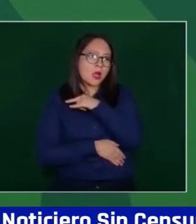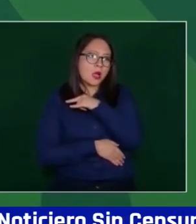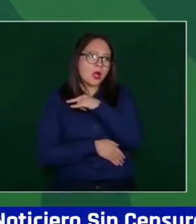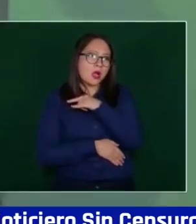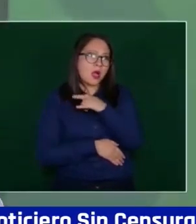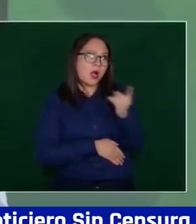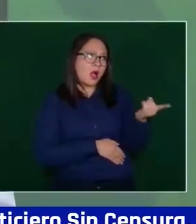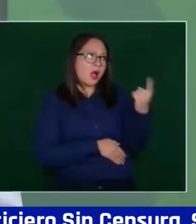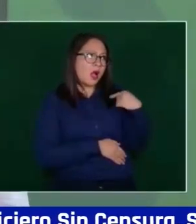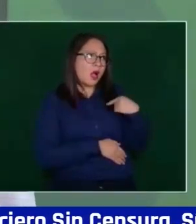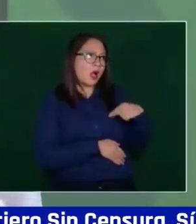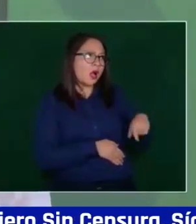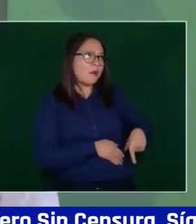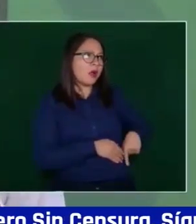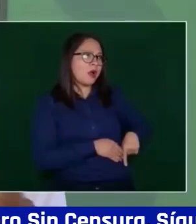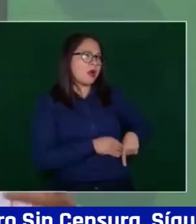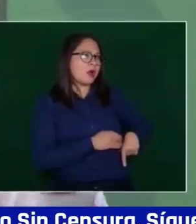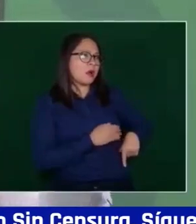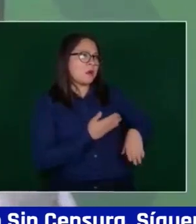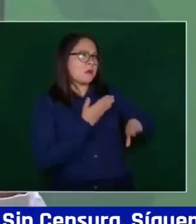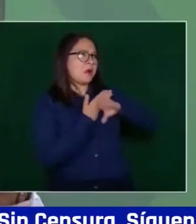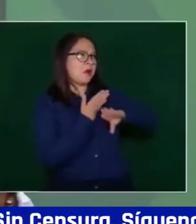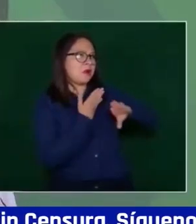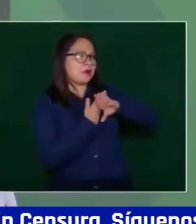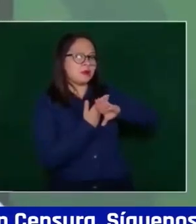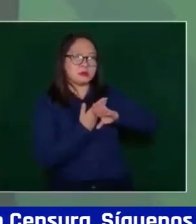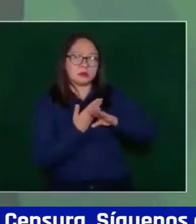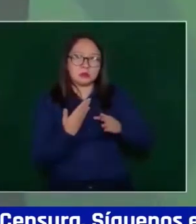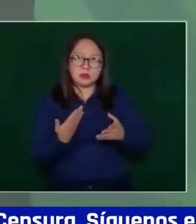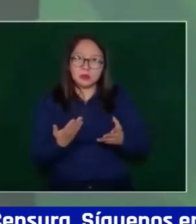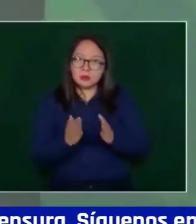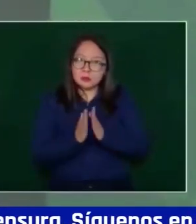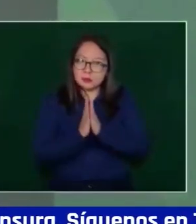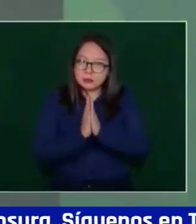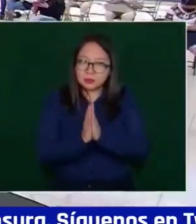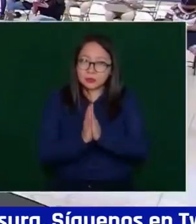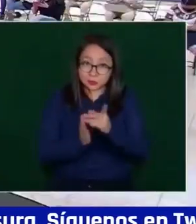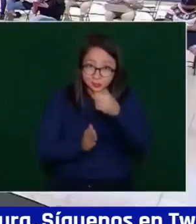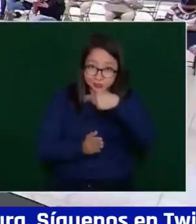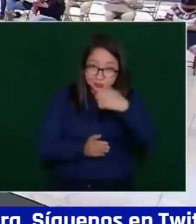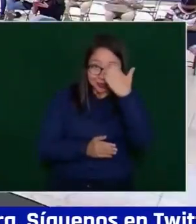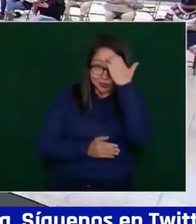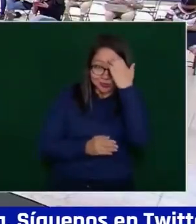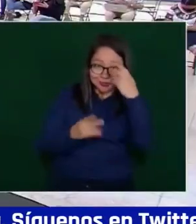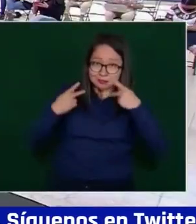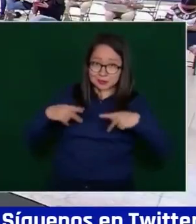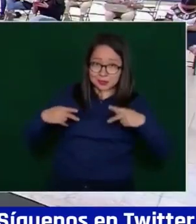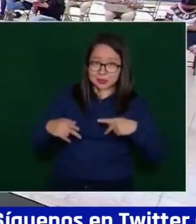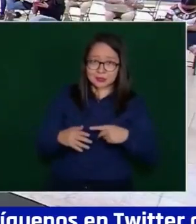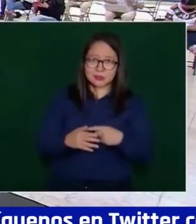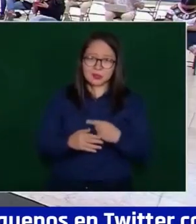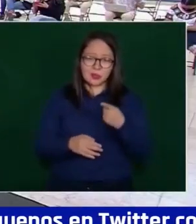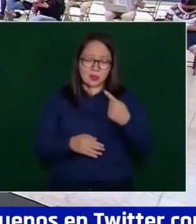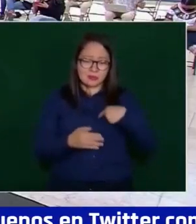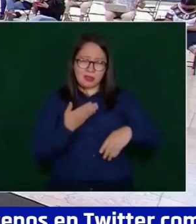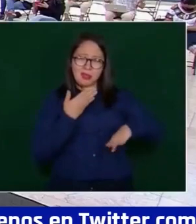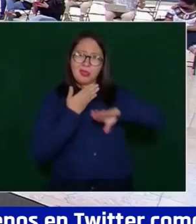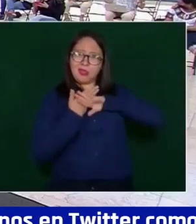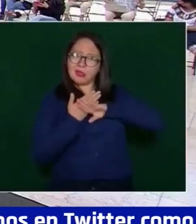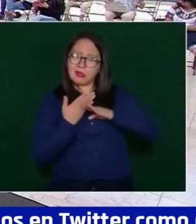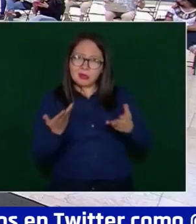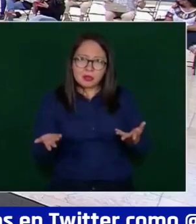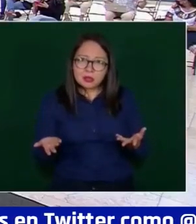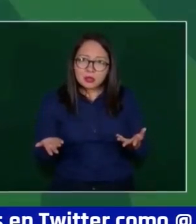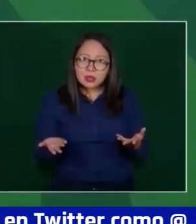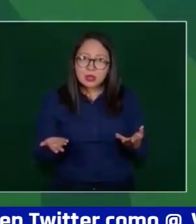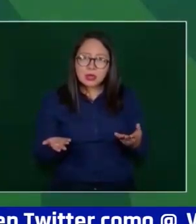acosados. ¿No les ha tocado tratar con ese tipo de personas? Me estás agrediendo,